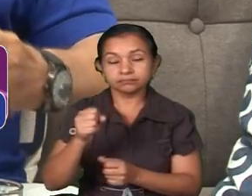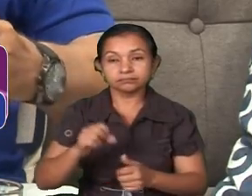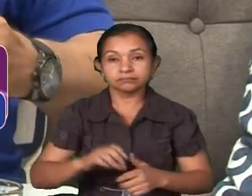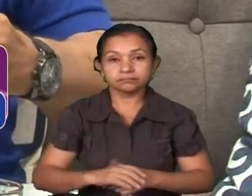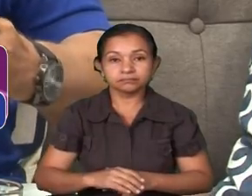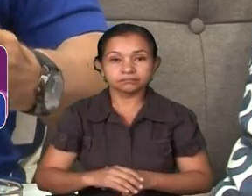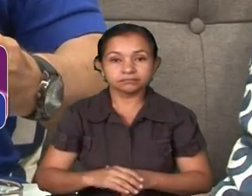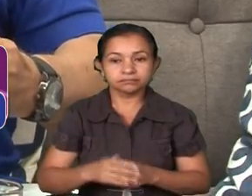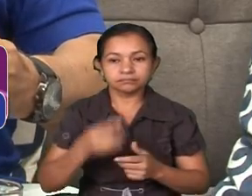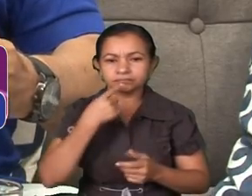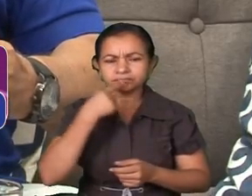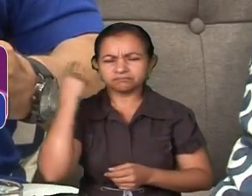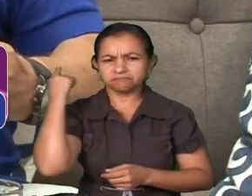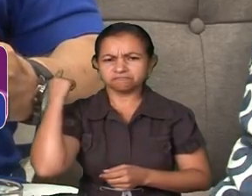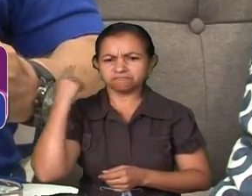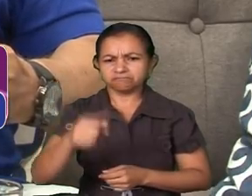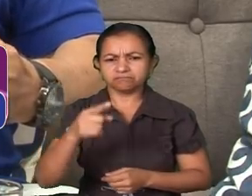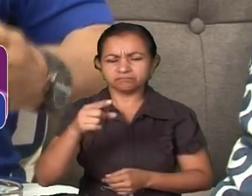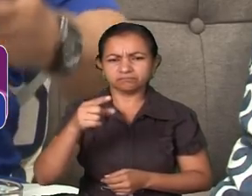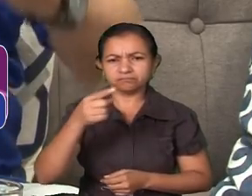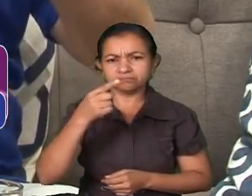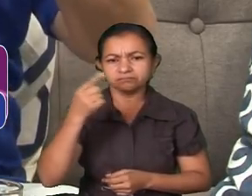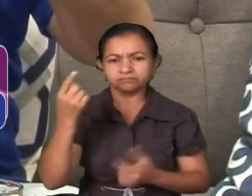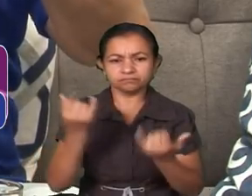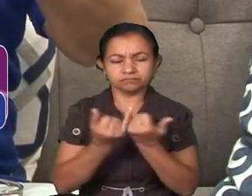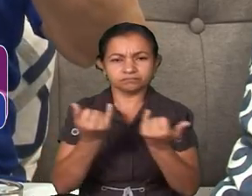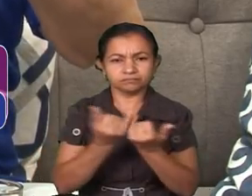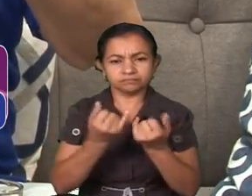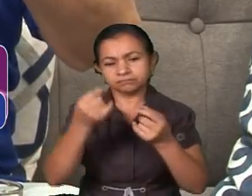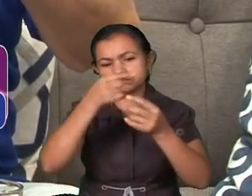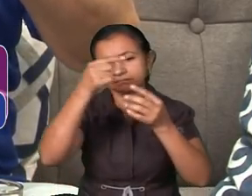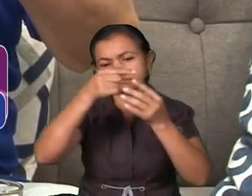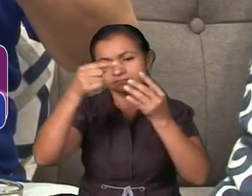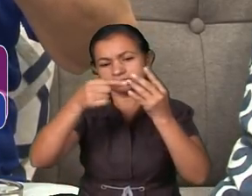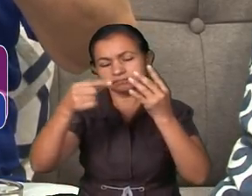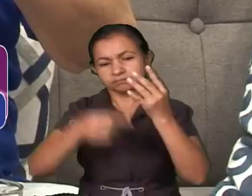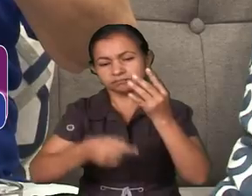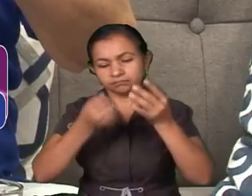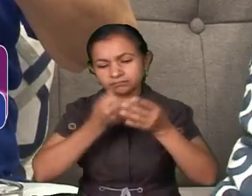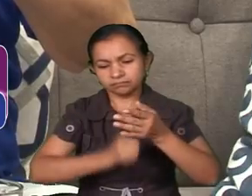Nos maldice hasta nuestra cuarta generación.